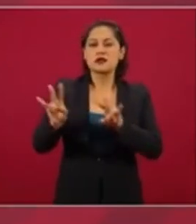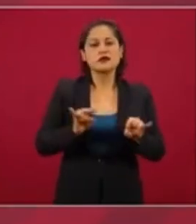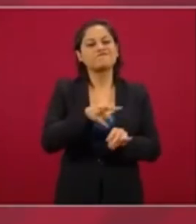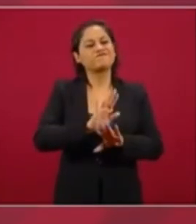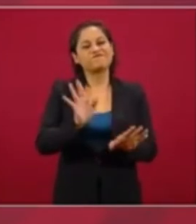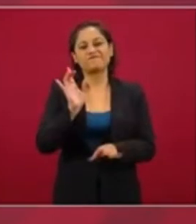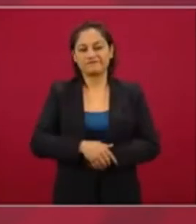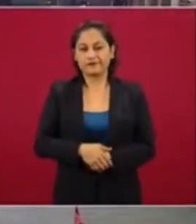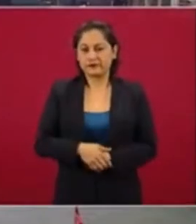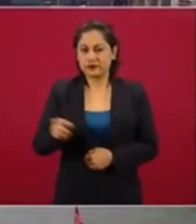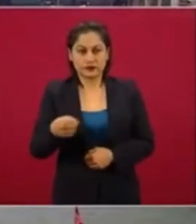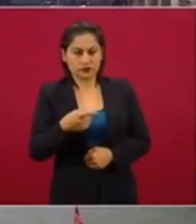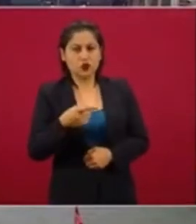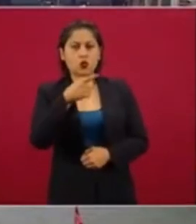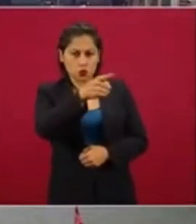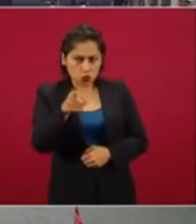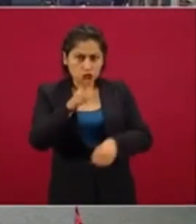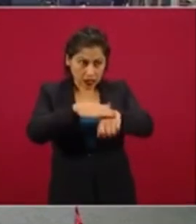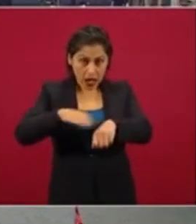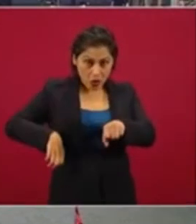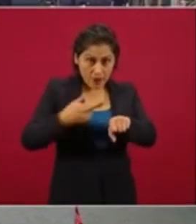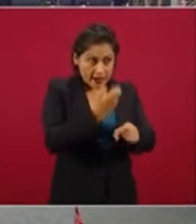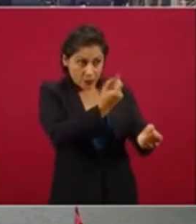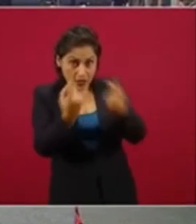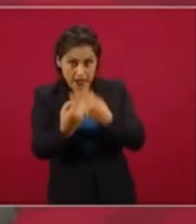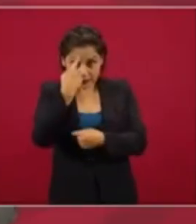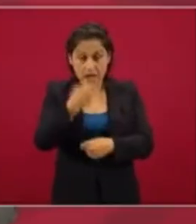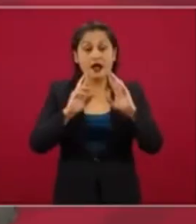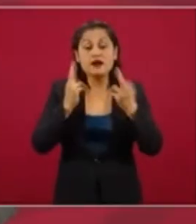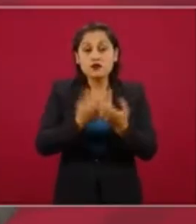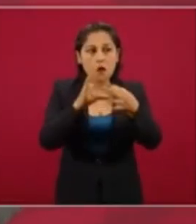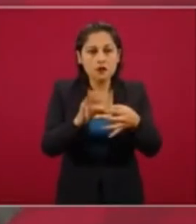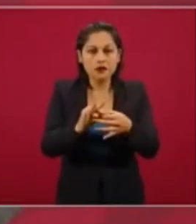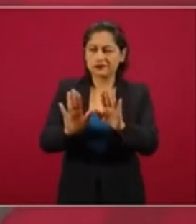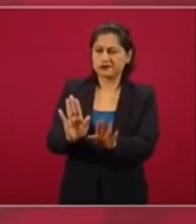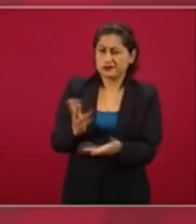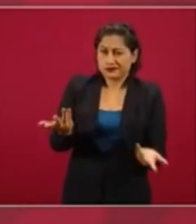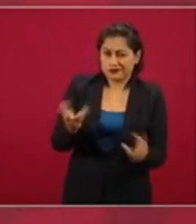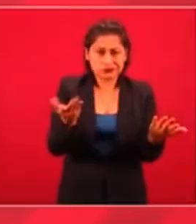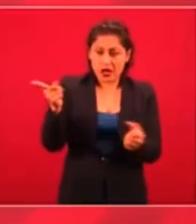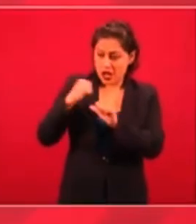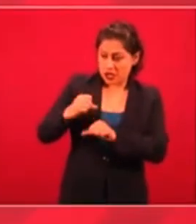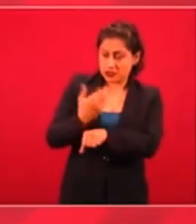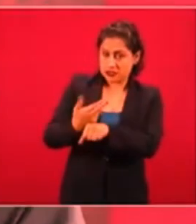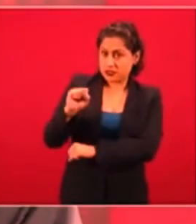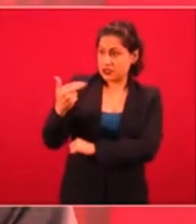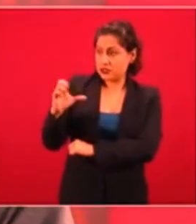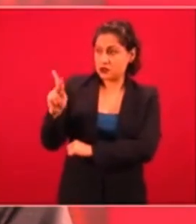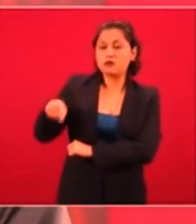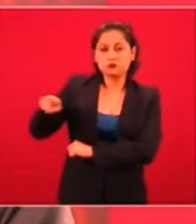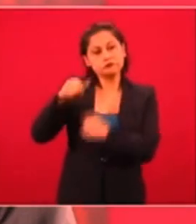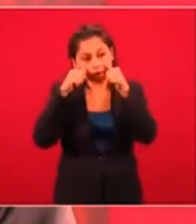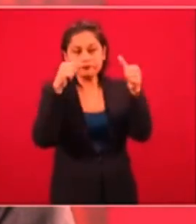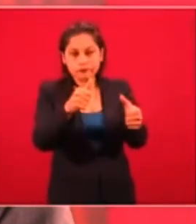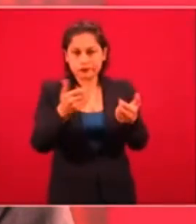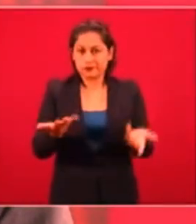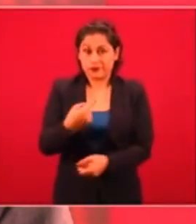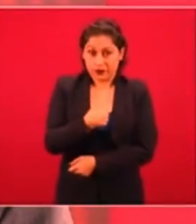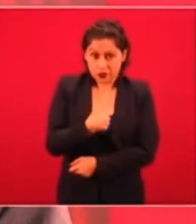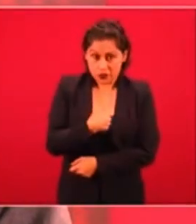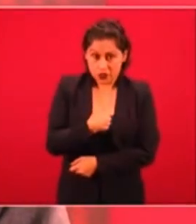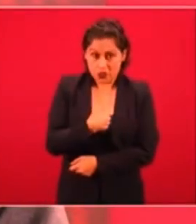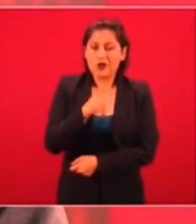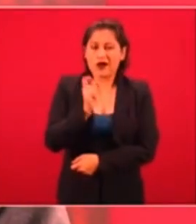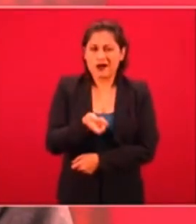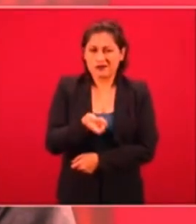Entonces eso es todo. ¿No se han revisto canarios para tratar de...? No, porque no hay materia. Los está atendiendo el secretario de Hacienda y yo no voy a permitir